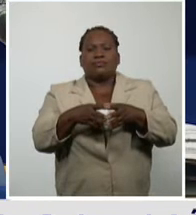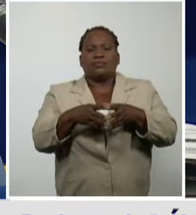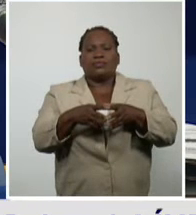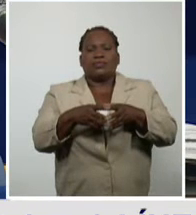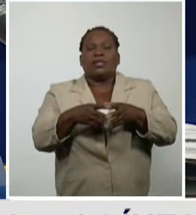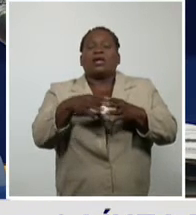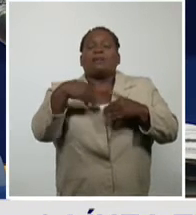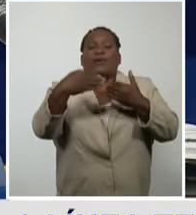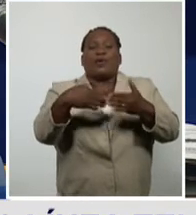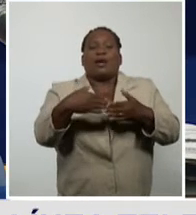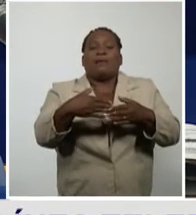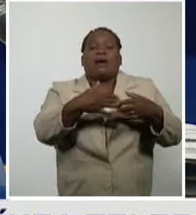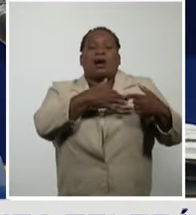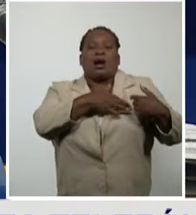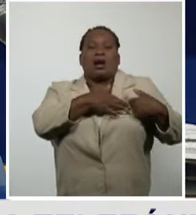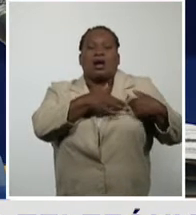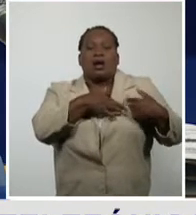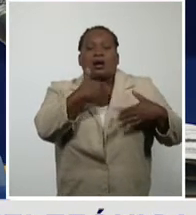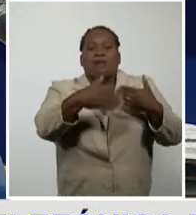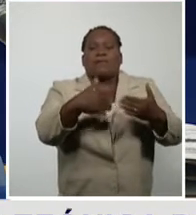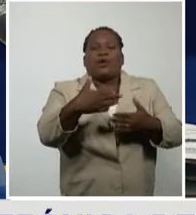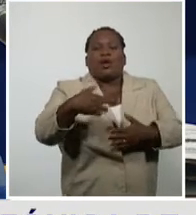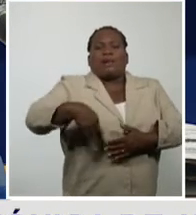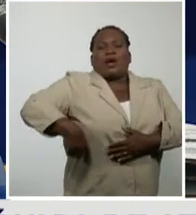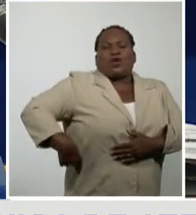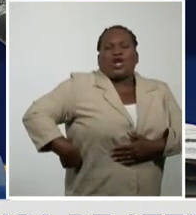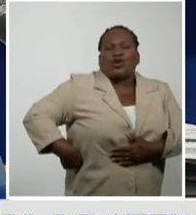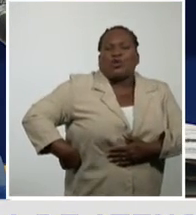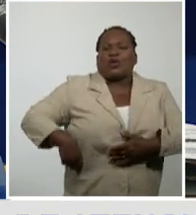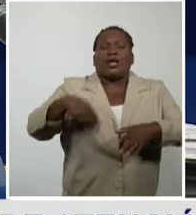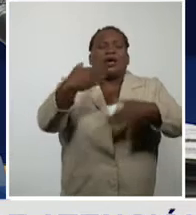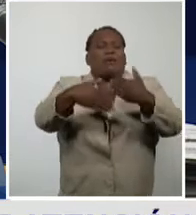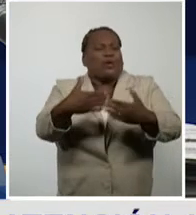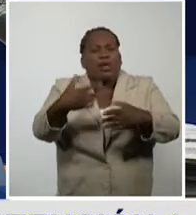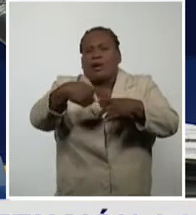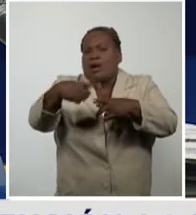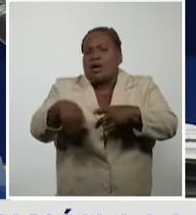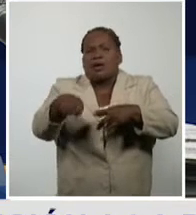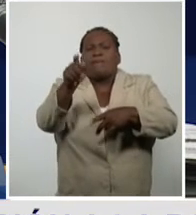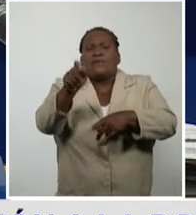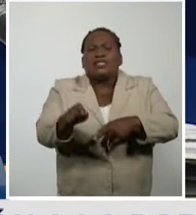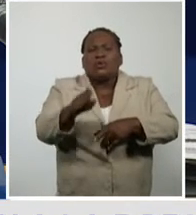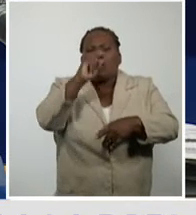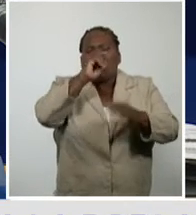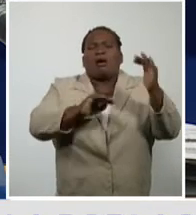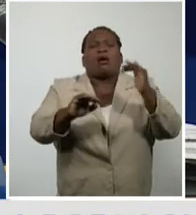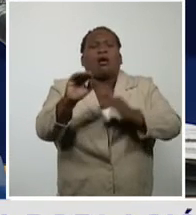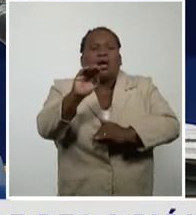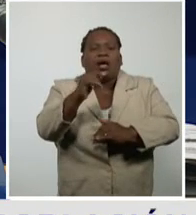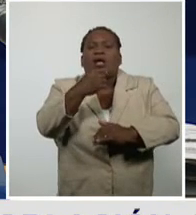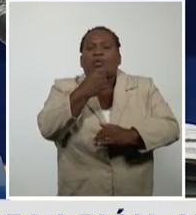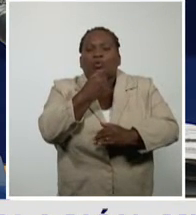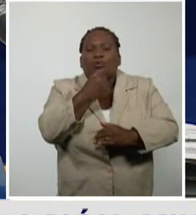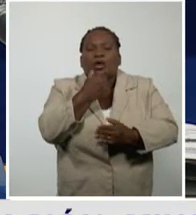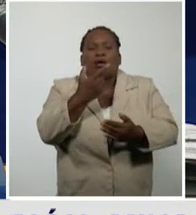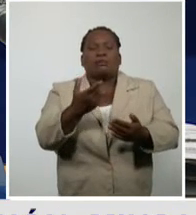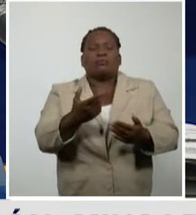insuficiencia cardíaca, enfermedad pulmonar obstructiva crónica, tumores malignos, o